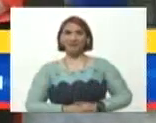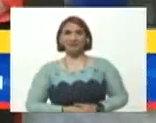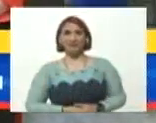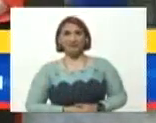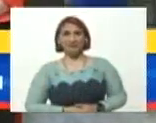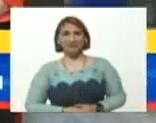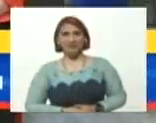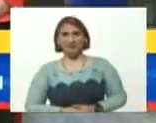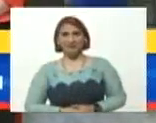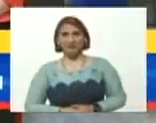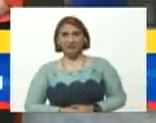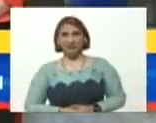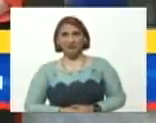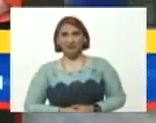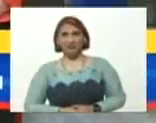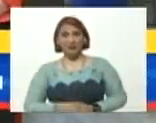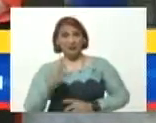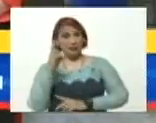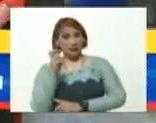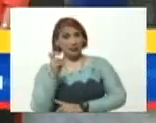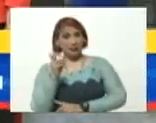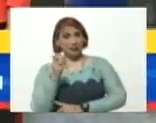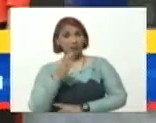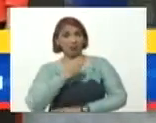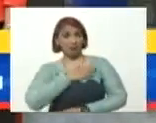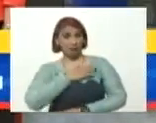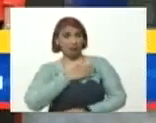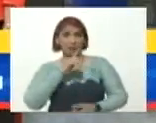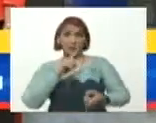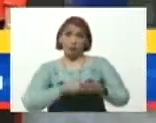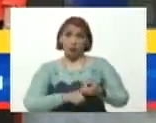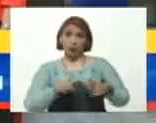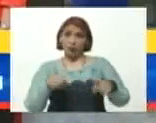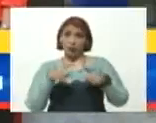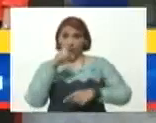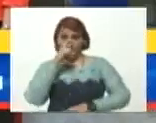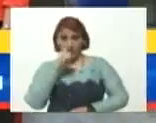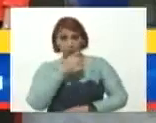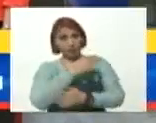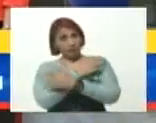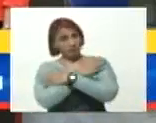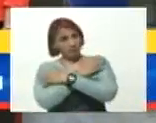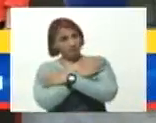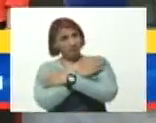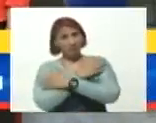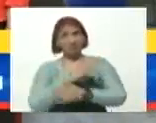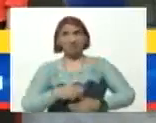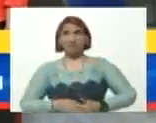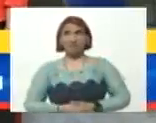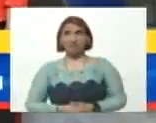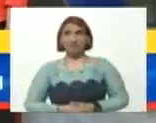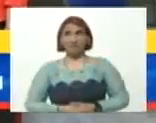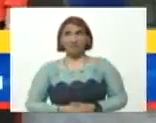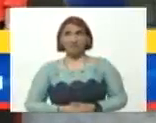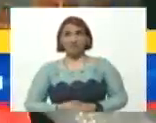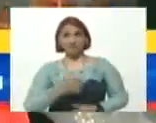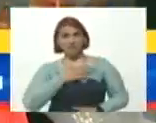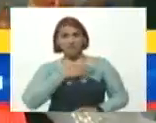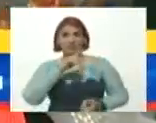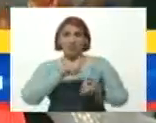¿Ah? Es viernes y Silita cumple años, vale, le doy las felicitaciones. ¿Ah? Silita,